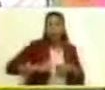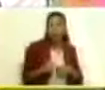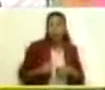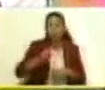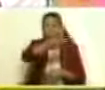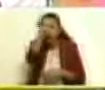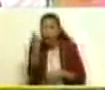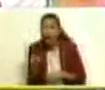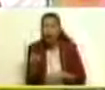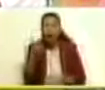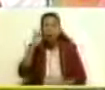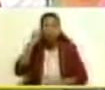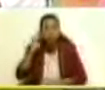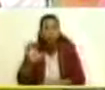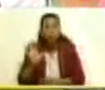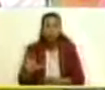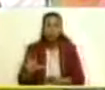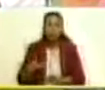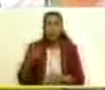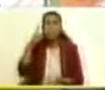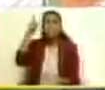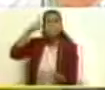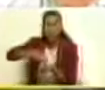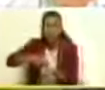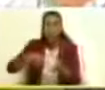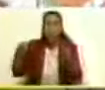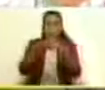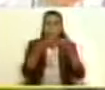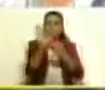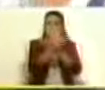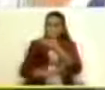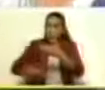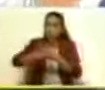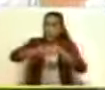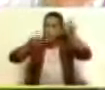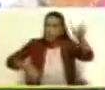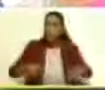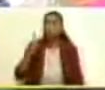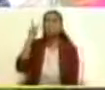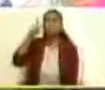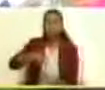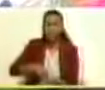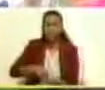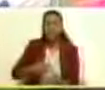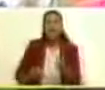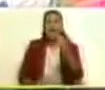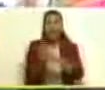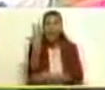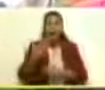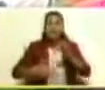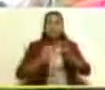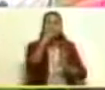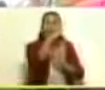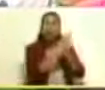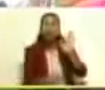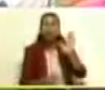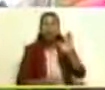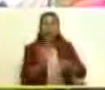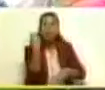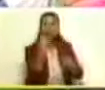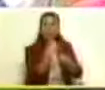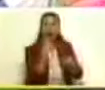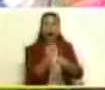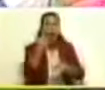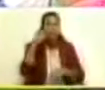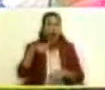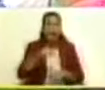Guayana Esequiba, donde se hagan presentes los organismos de seguridad ciudadana. Y crear los modelos educativos de trabajo para